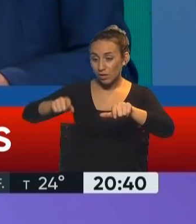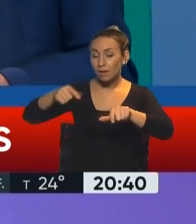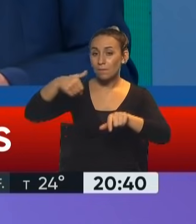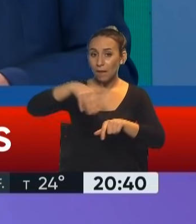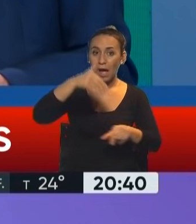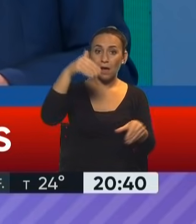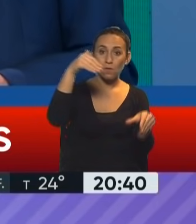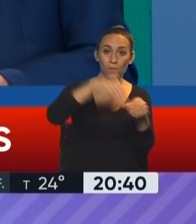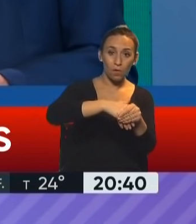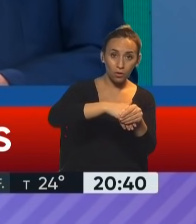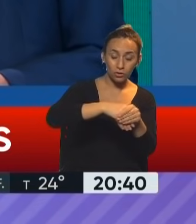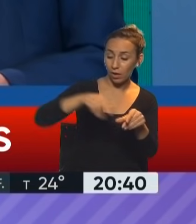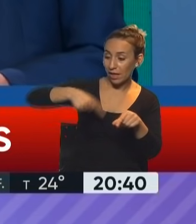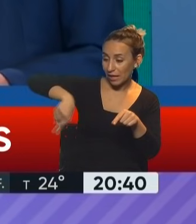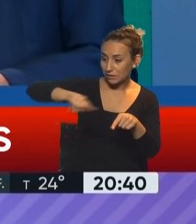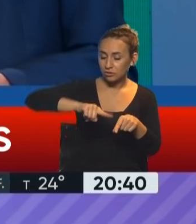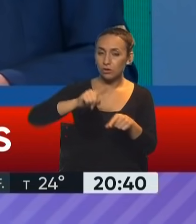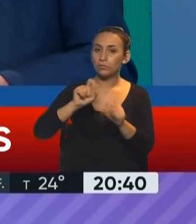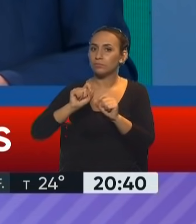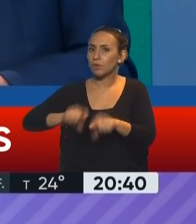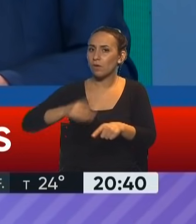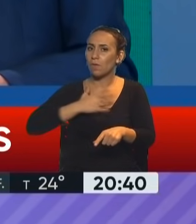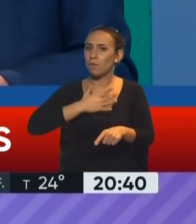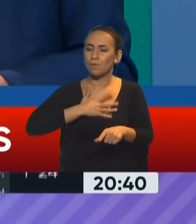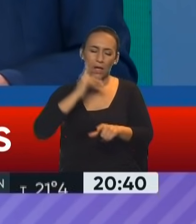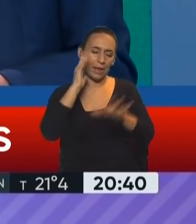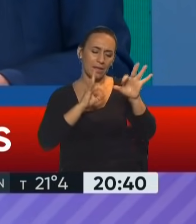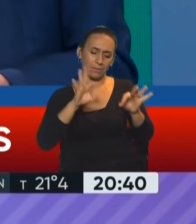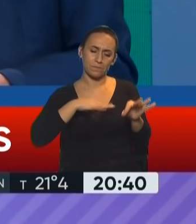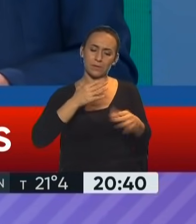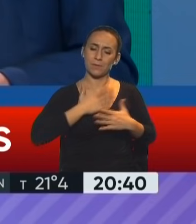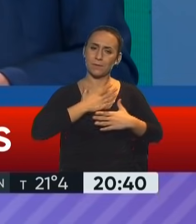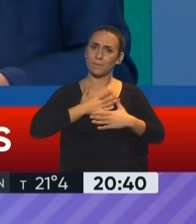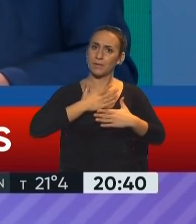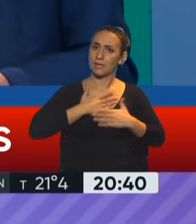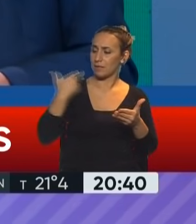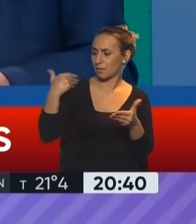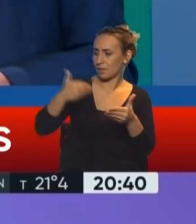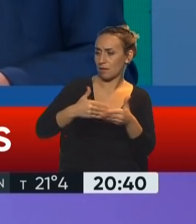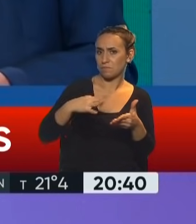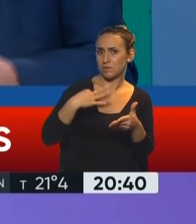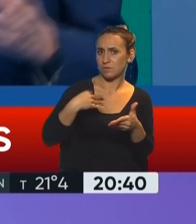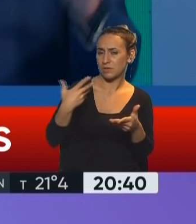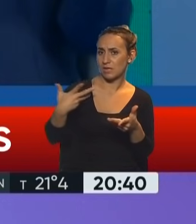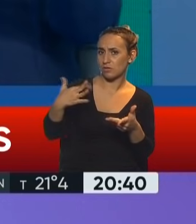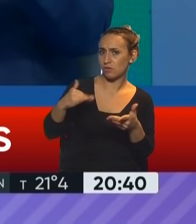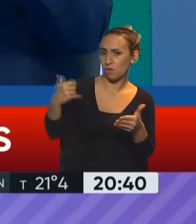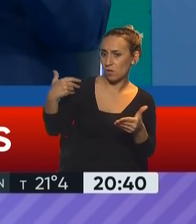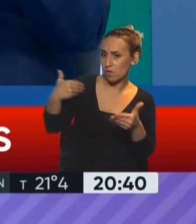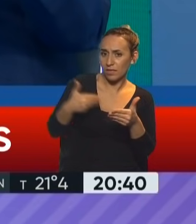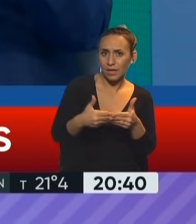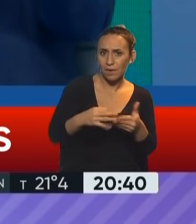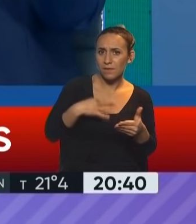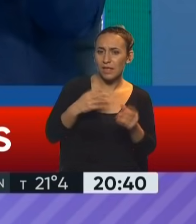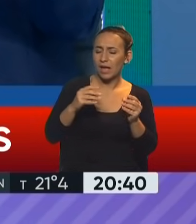su propia evaluación de cómo le va en la vida, cómo le está yendo en la vida diaria. Más todo lo